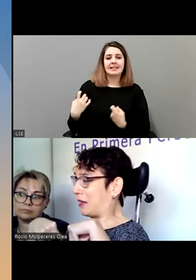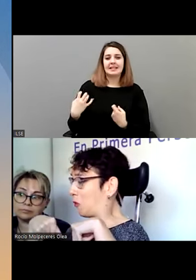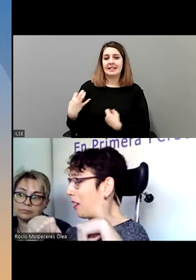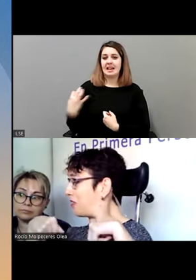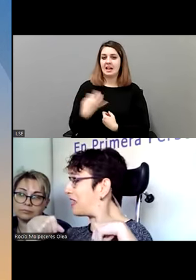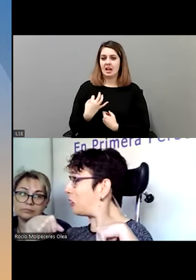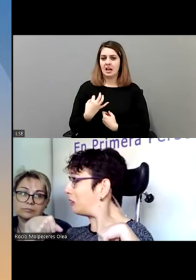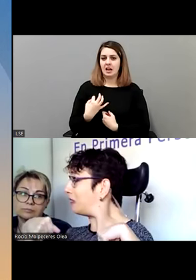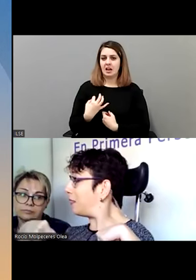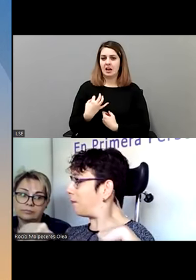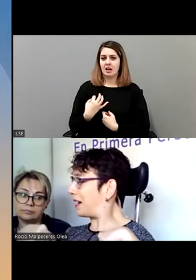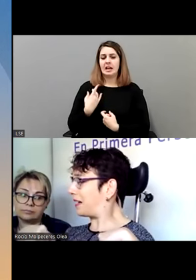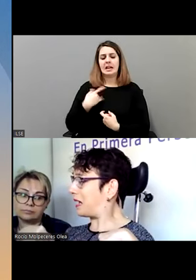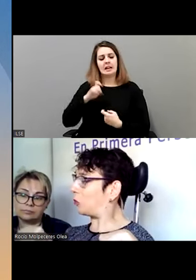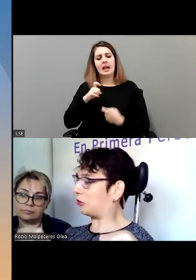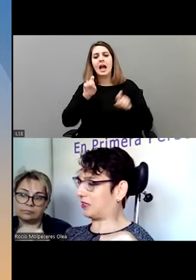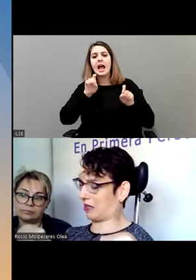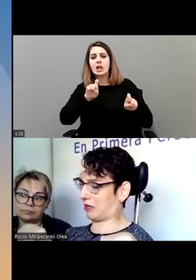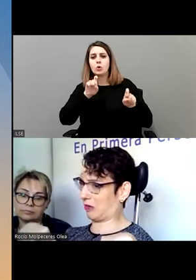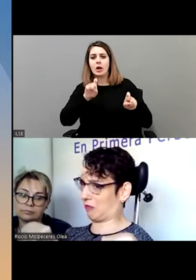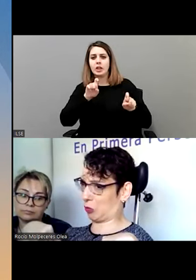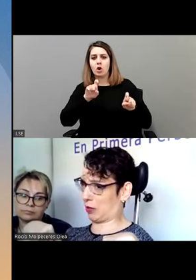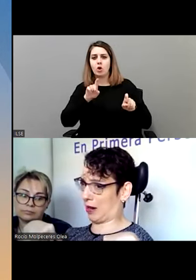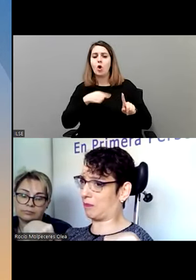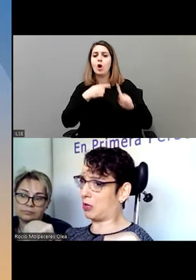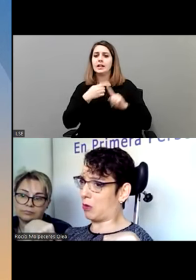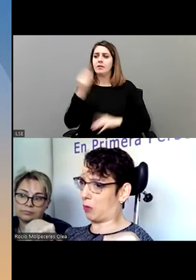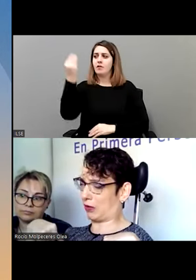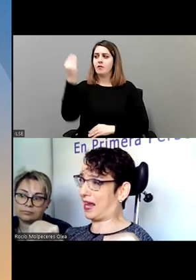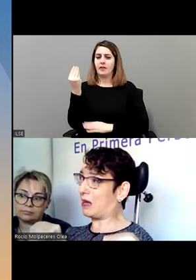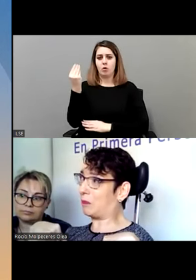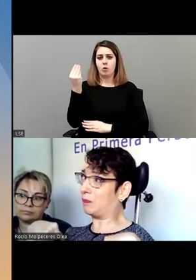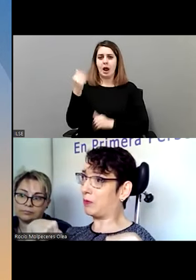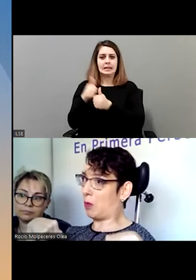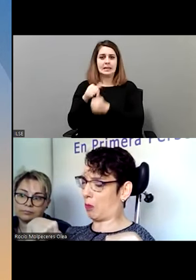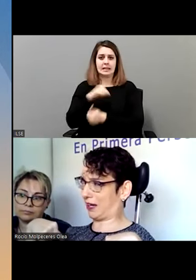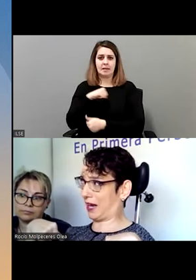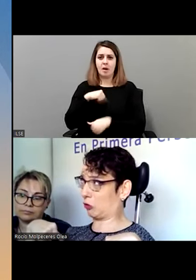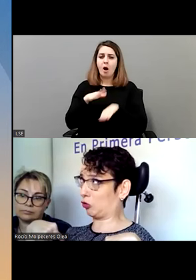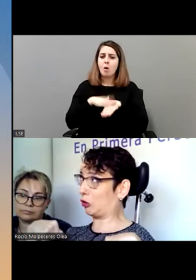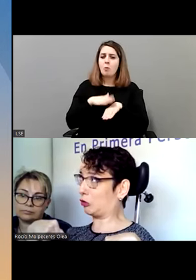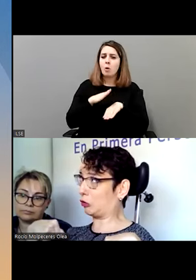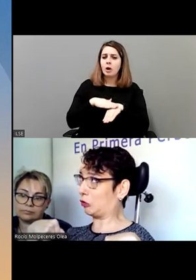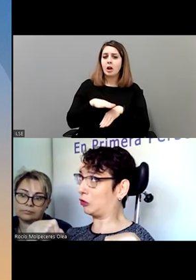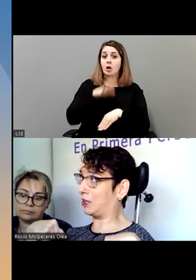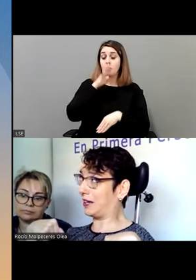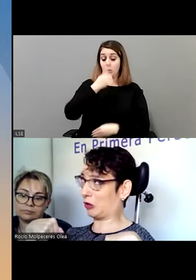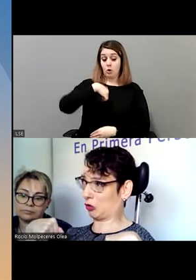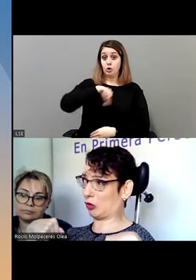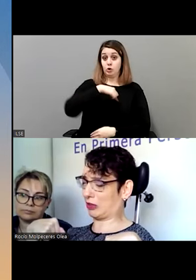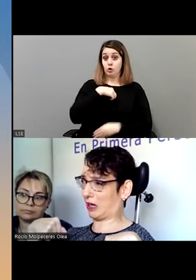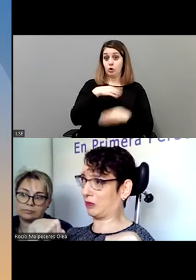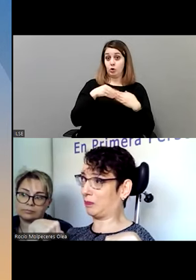una reeducación para utilizar esa figura. ¿Por qué? Porque nosotros